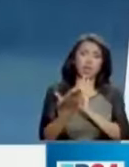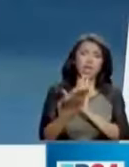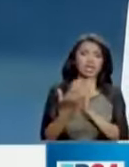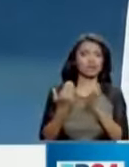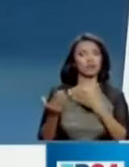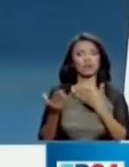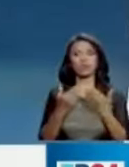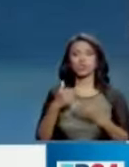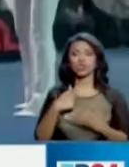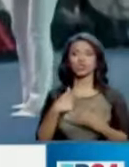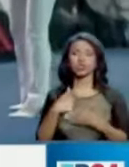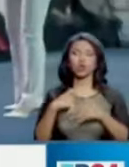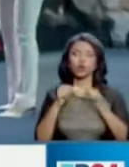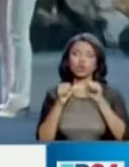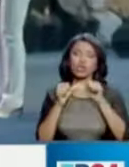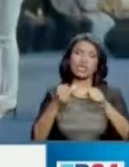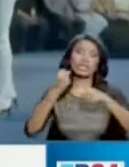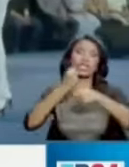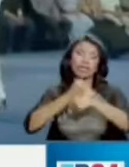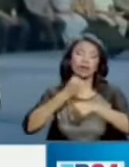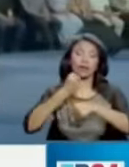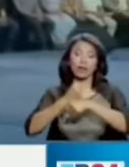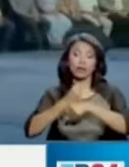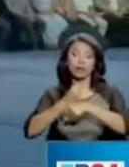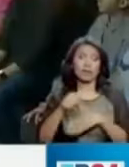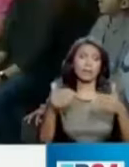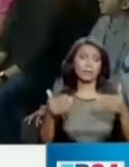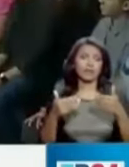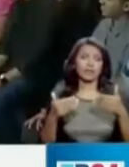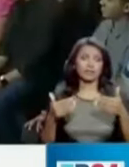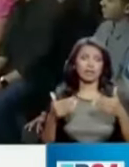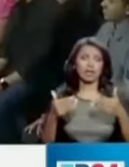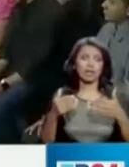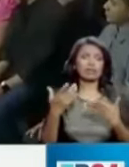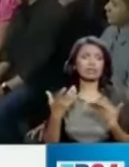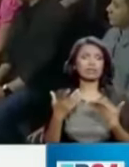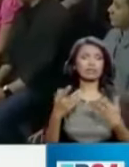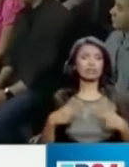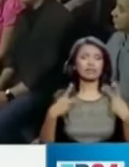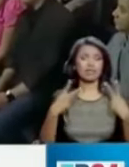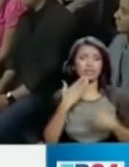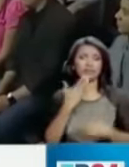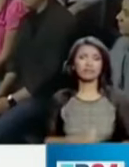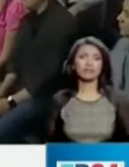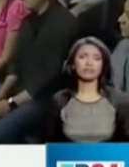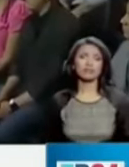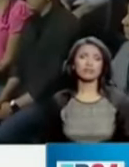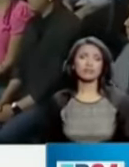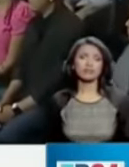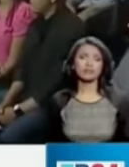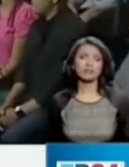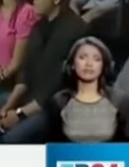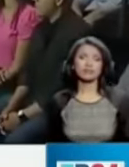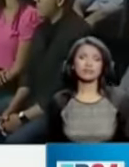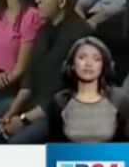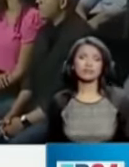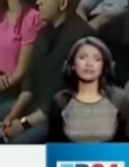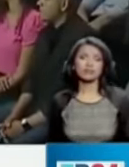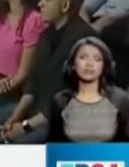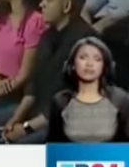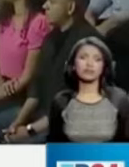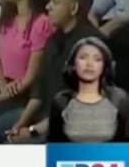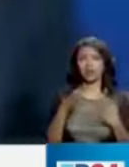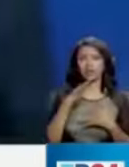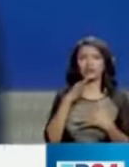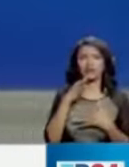por la libre postulación, la economista Maribel Gordón, que es pues, la representante de los sectores populares, de eso no cabe la menor duda,